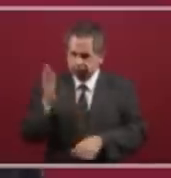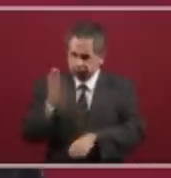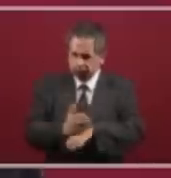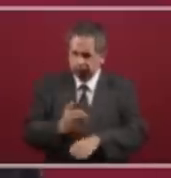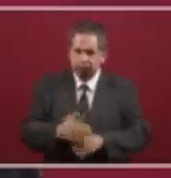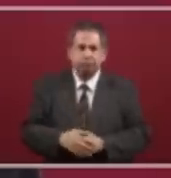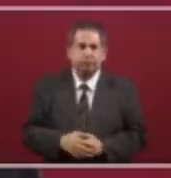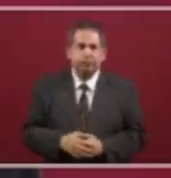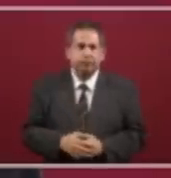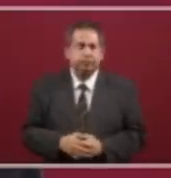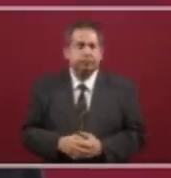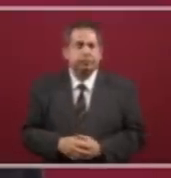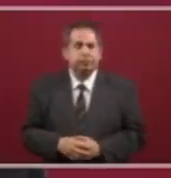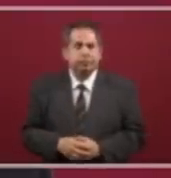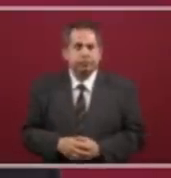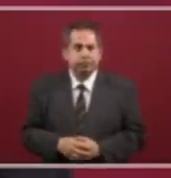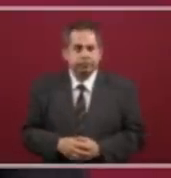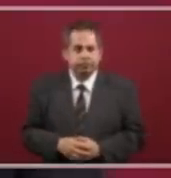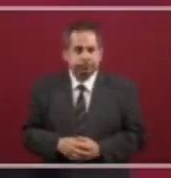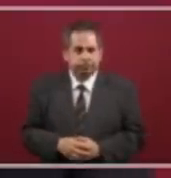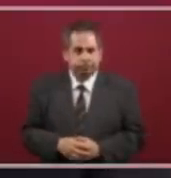es decir qué